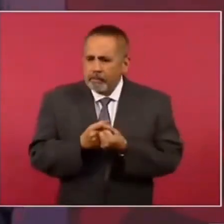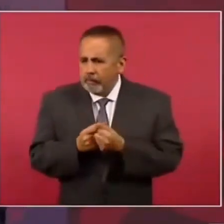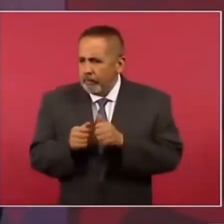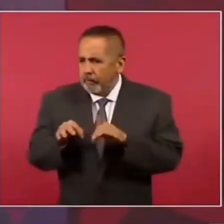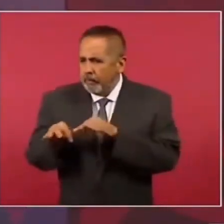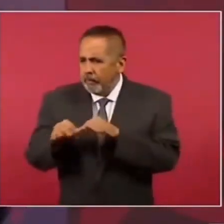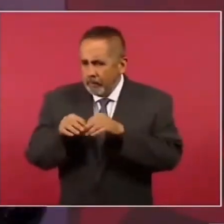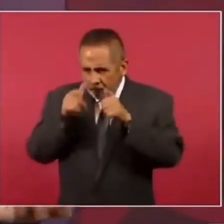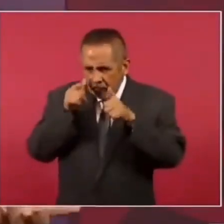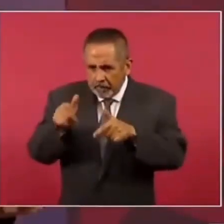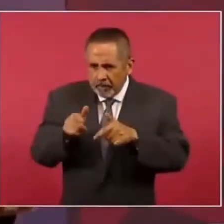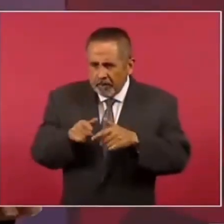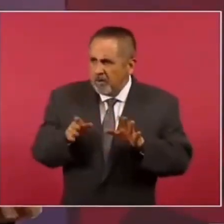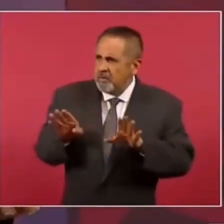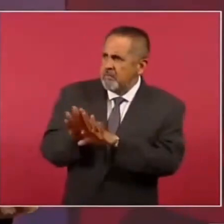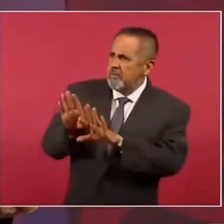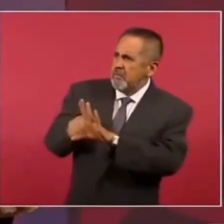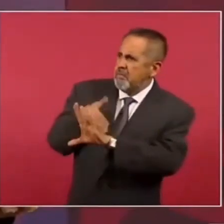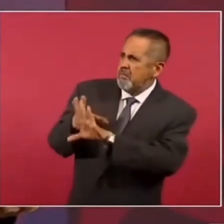a bloquear